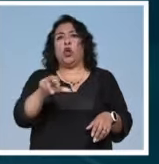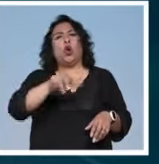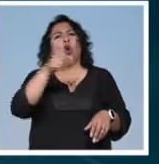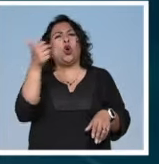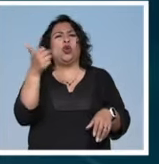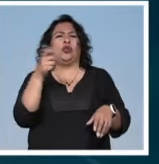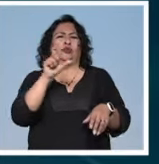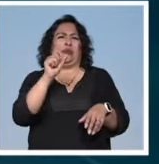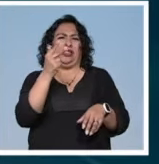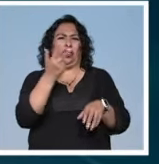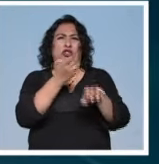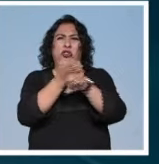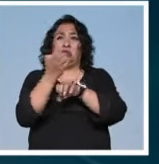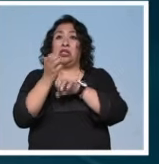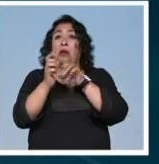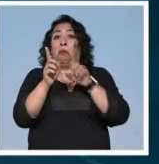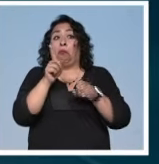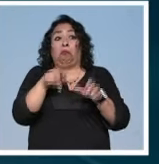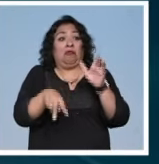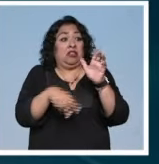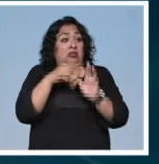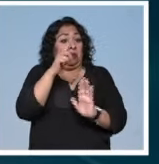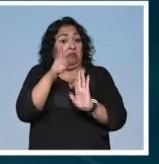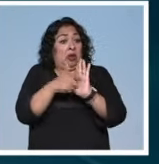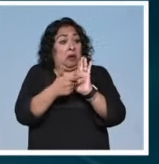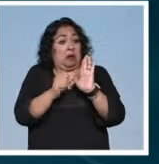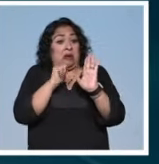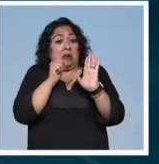de los 28 estados, cae en un vacío legal